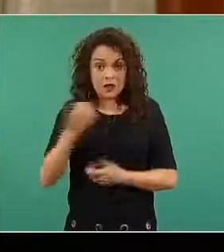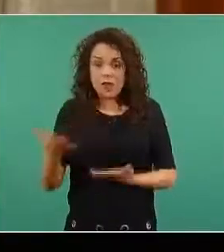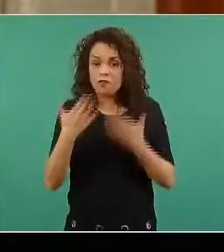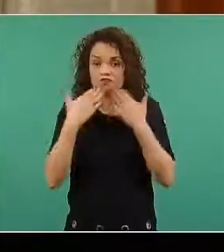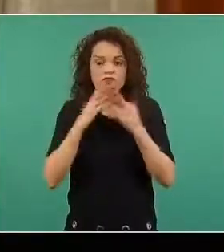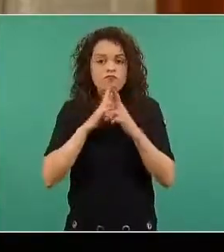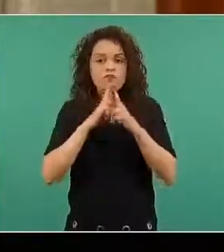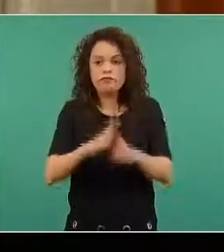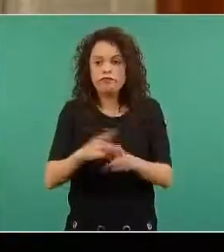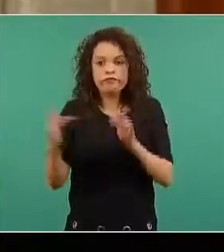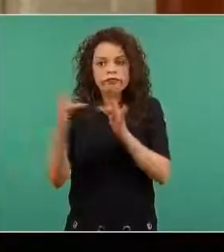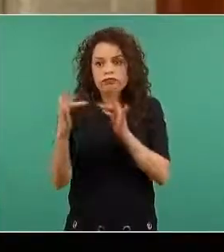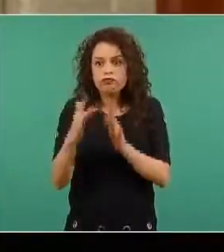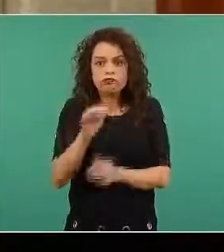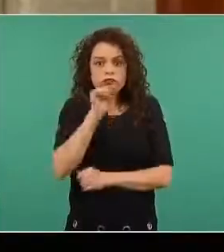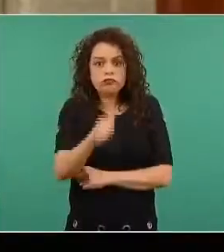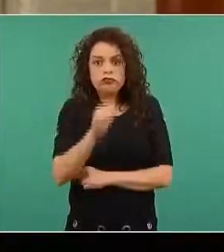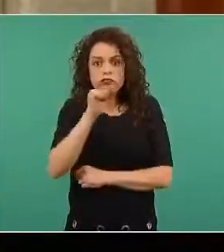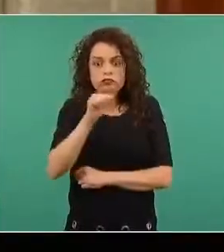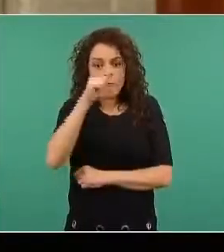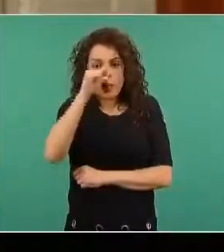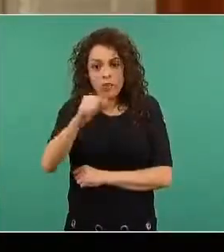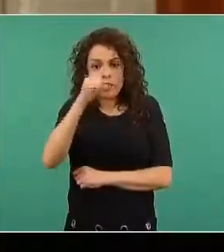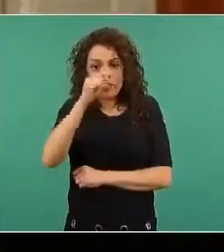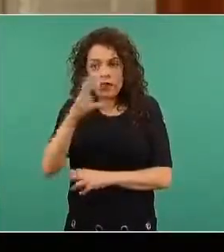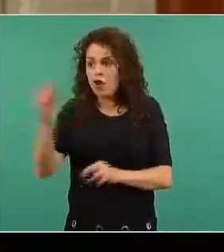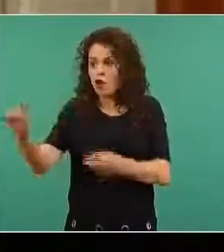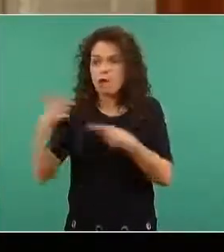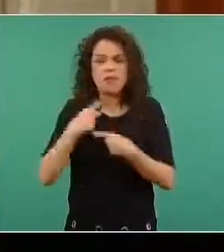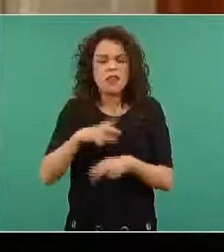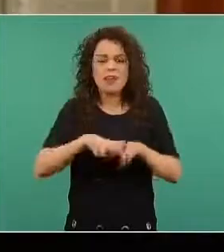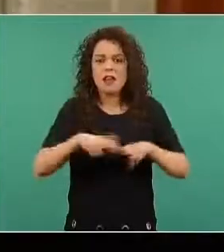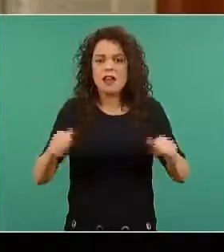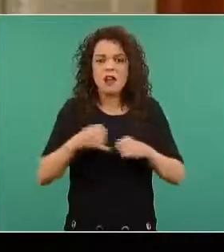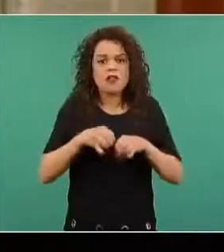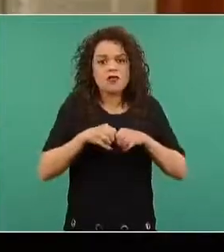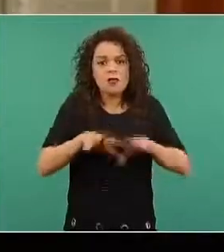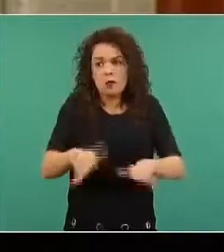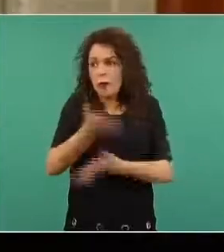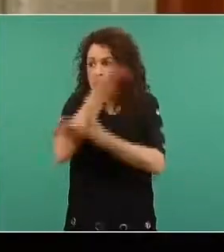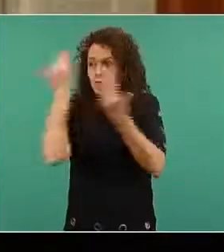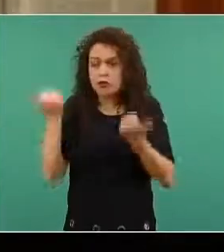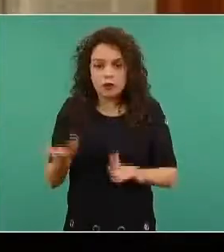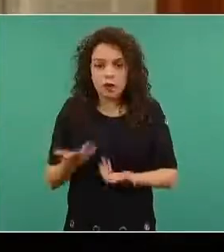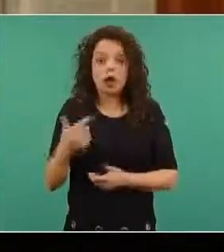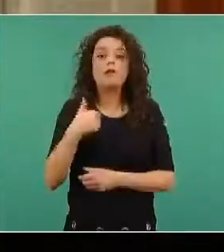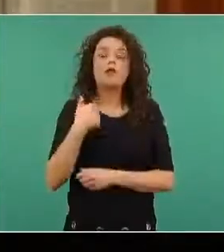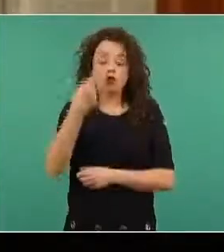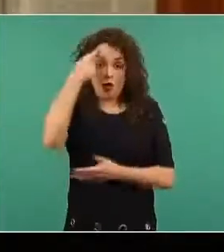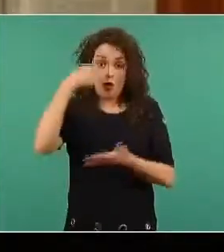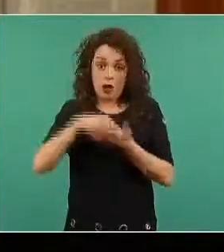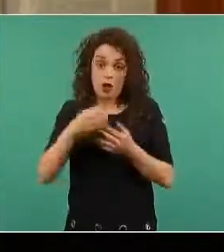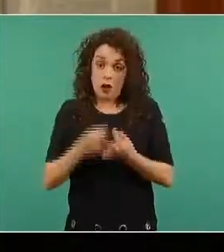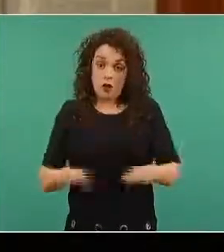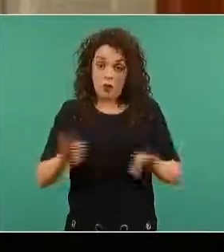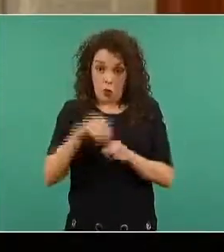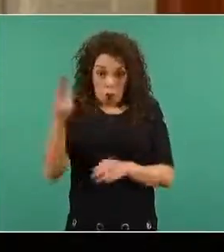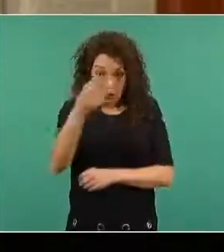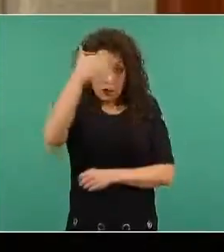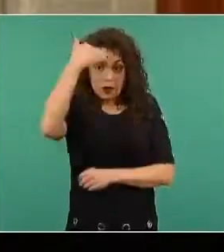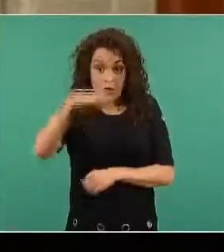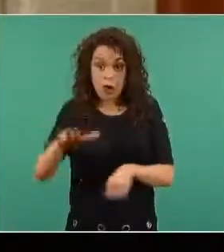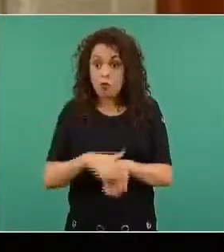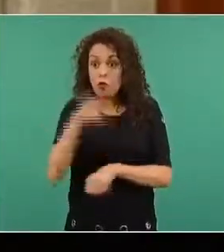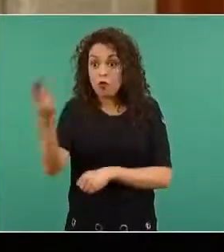no hubo una respuesta concreta, no supieron darme información. Creo que es importante que usted lo sepa, porque al final de cuentas ustedes dependen